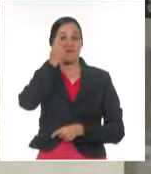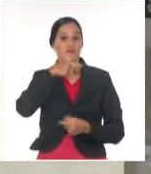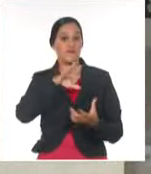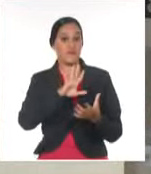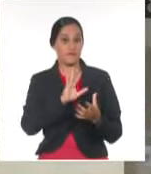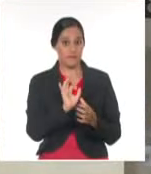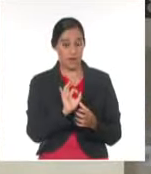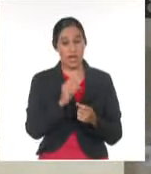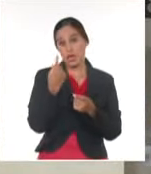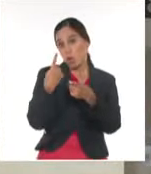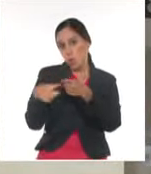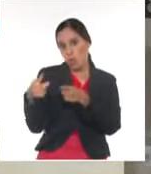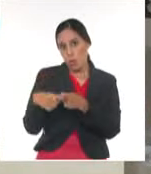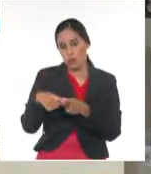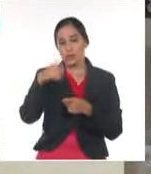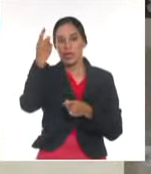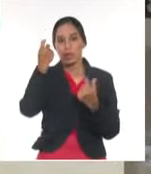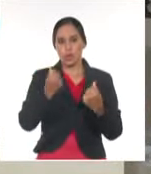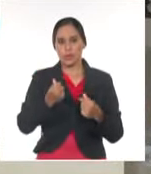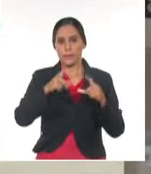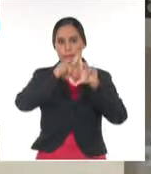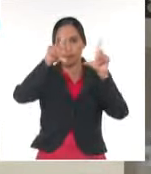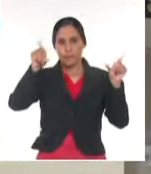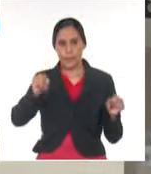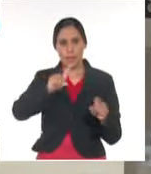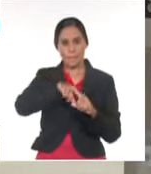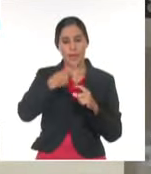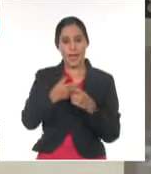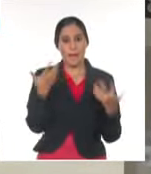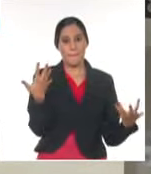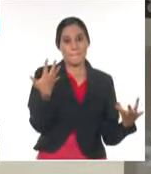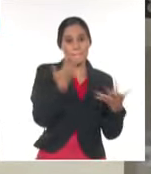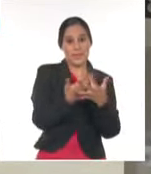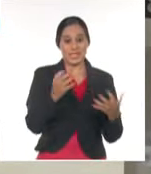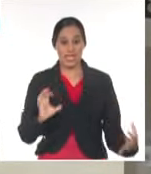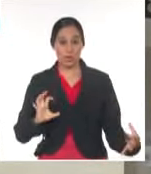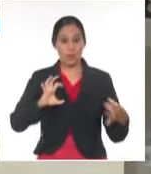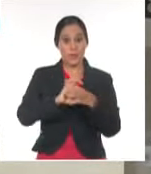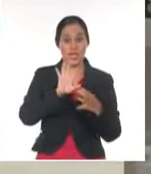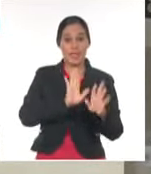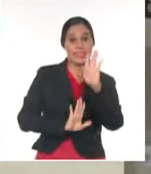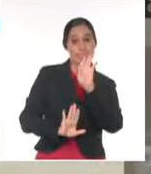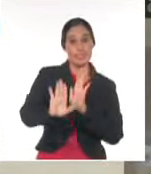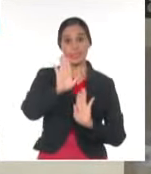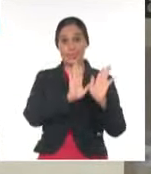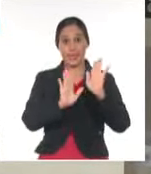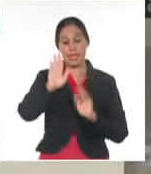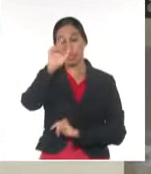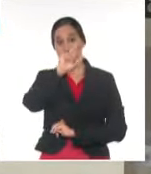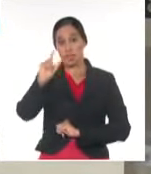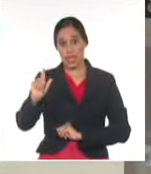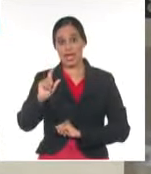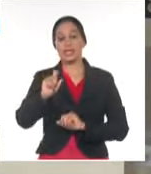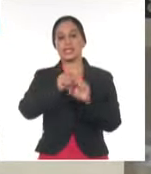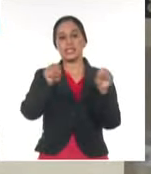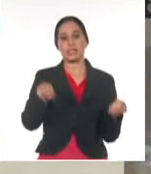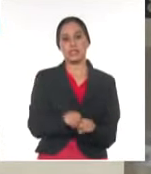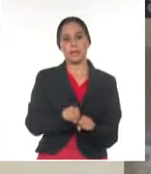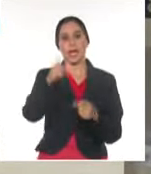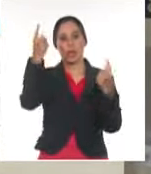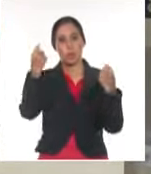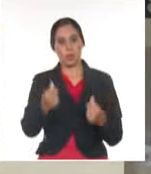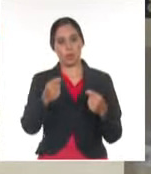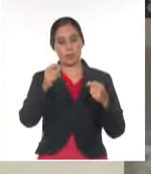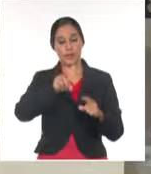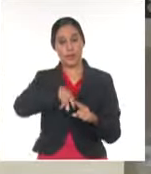a áreas de la economía, a las empresas de la economía, a las cadenas de tiendas del sistema económico de la FARC y